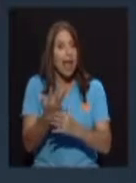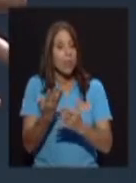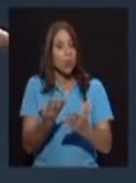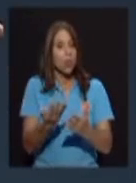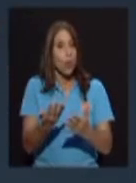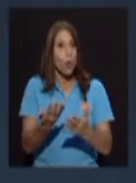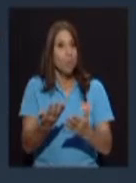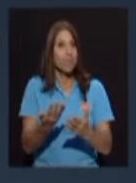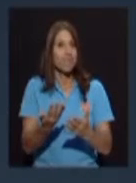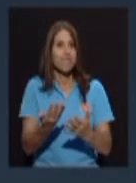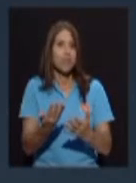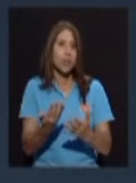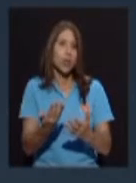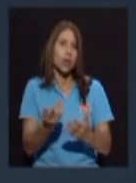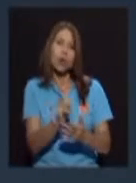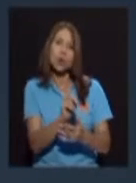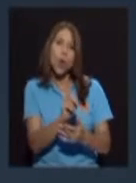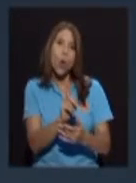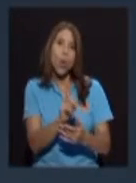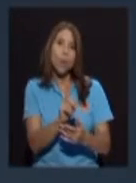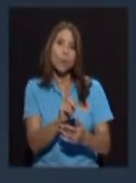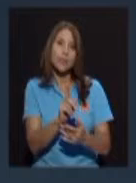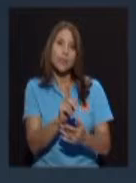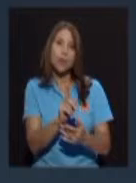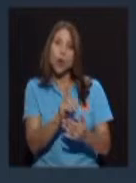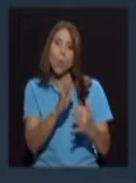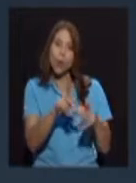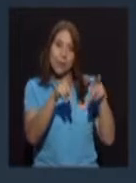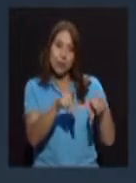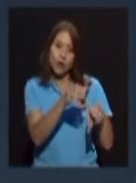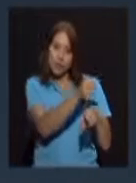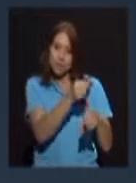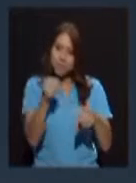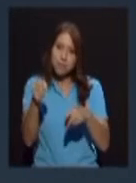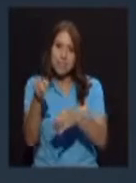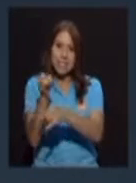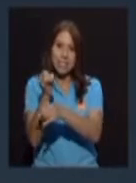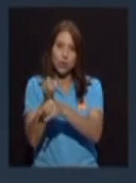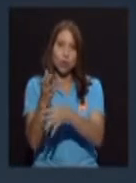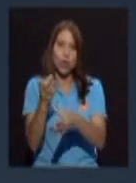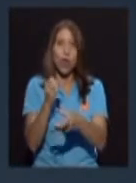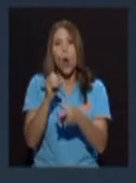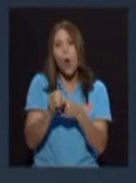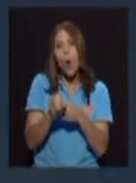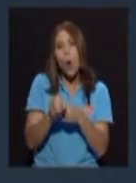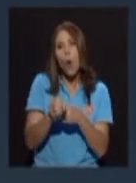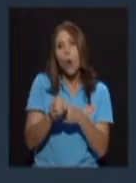básicamente no institucionalizado o con una leve